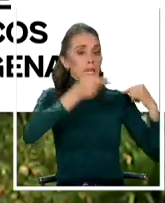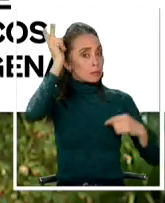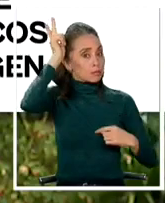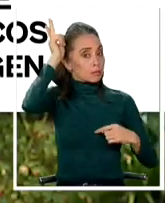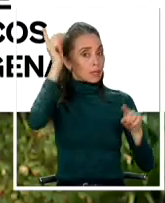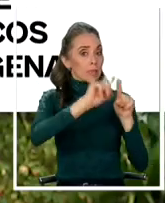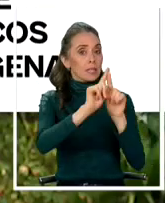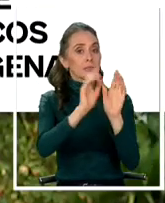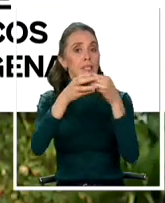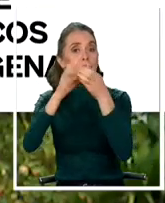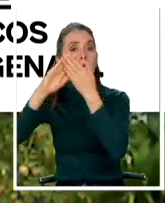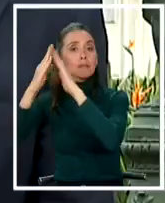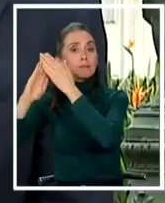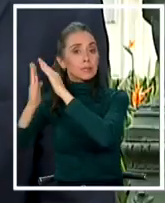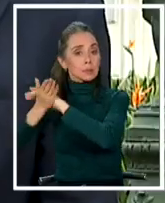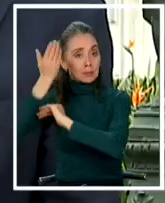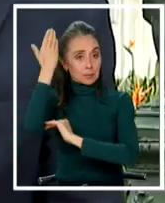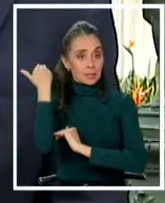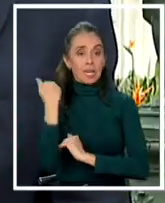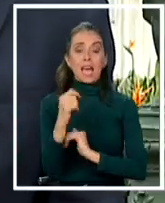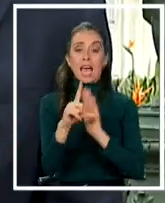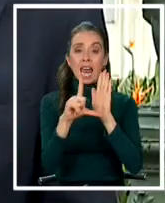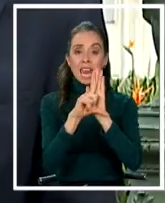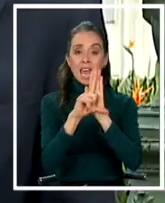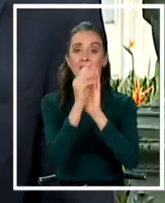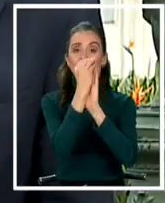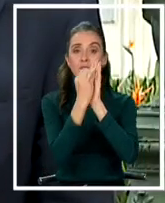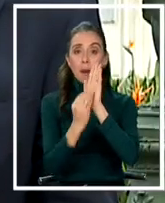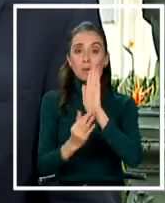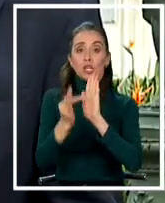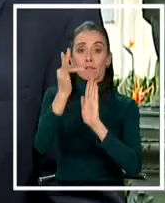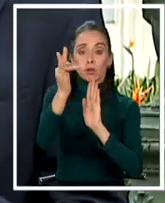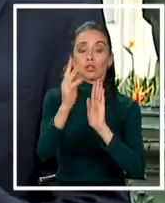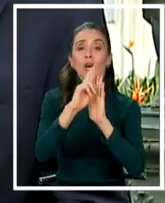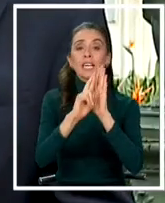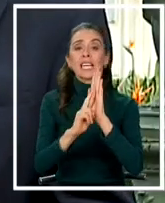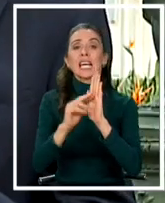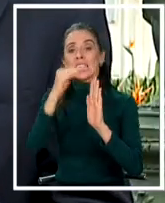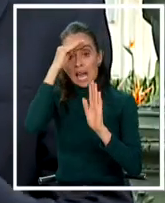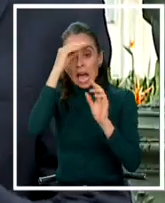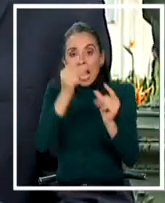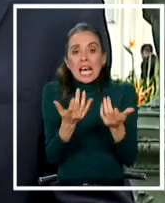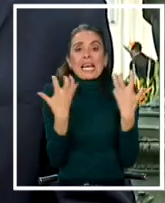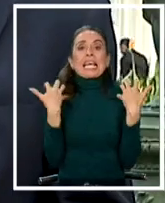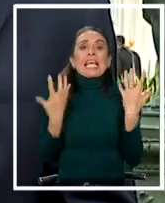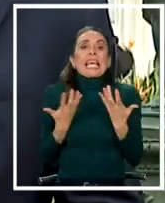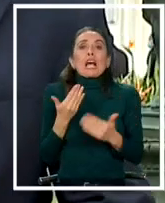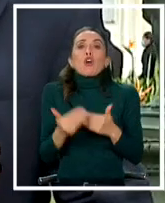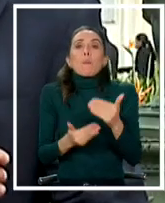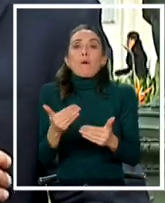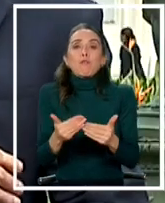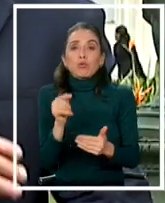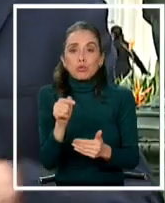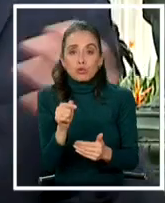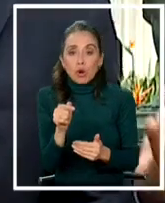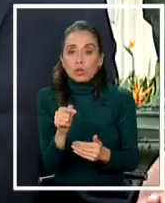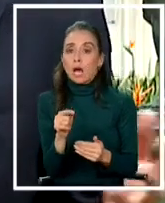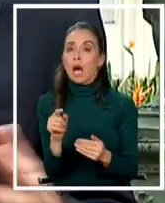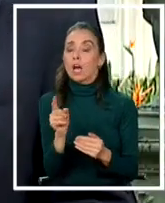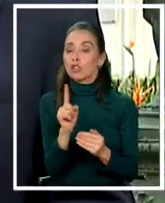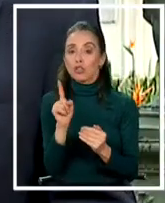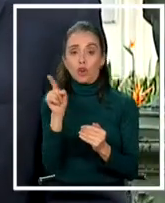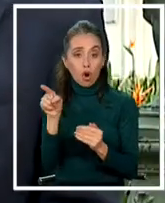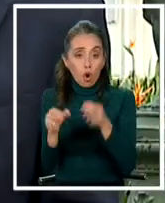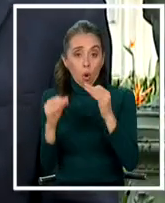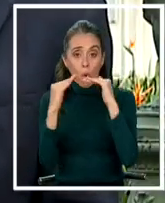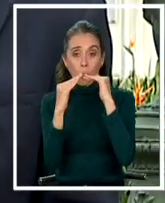de los distintos pueblos es la ley que establecerá las reglas de competencia en torno a su funcionamiento porque por cierto no va a conocer